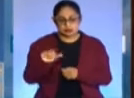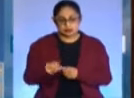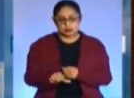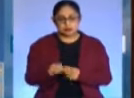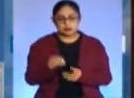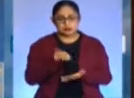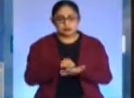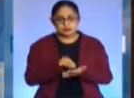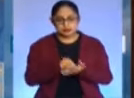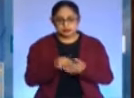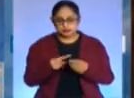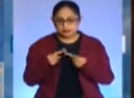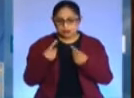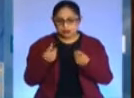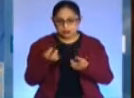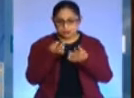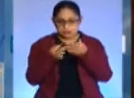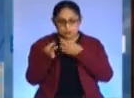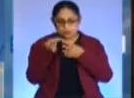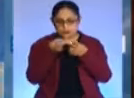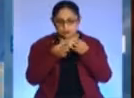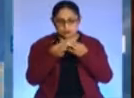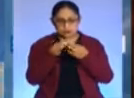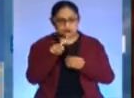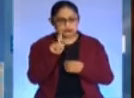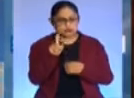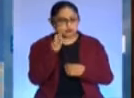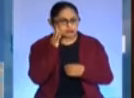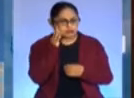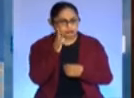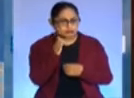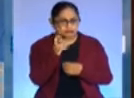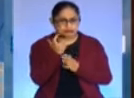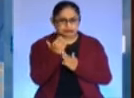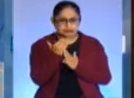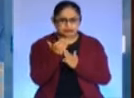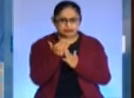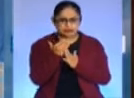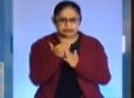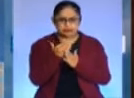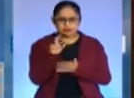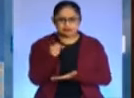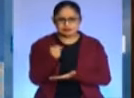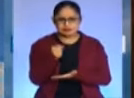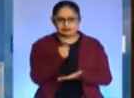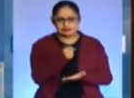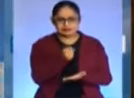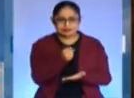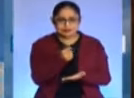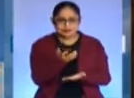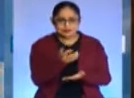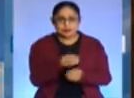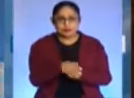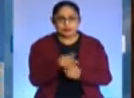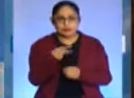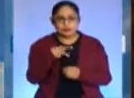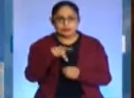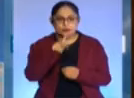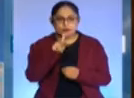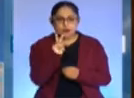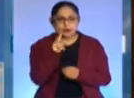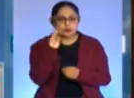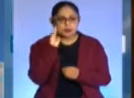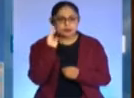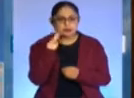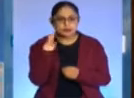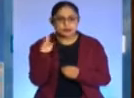todavía está garantizado el medicamento. No sabemos lo que pueda suceder con todos los recortes que hay. Pero bueno, recordarles que en